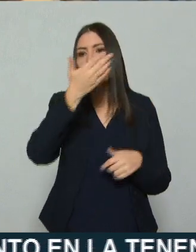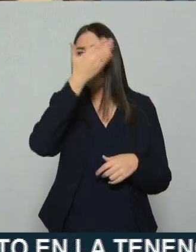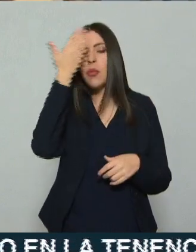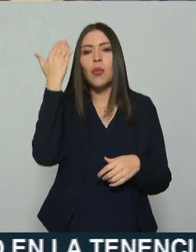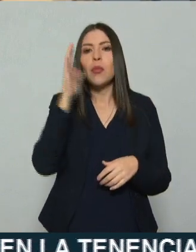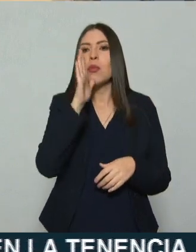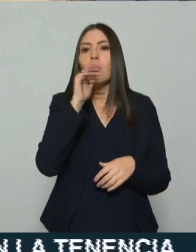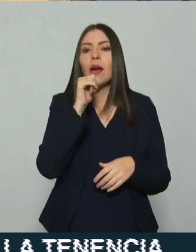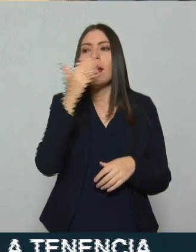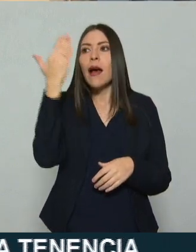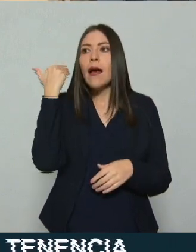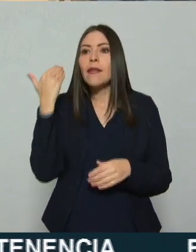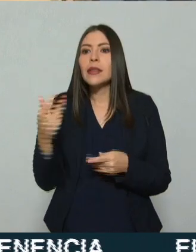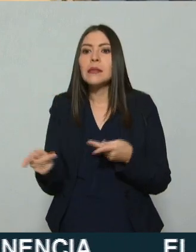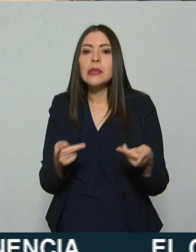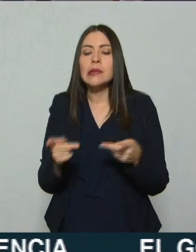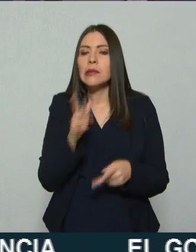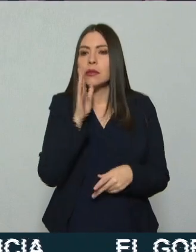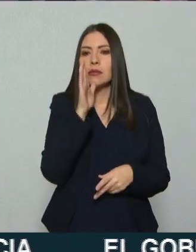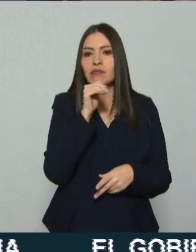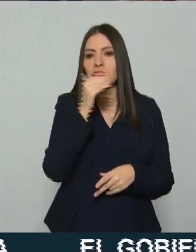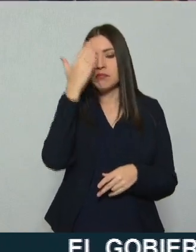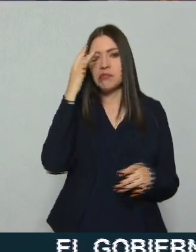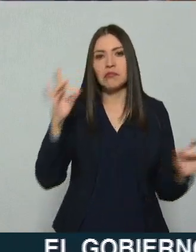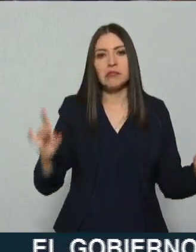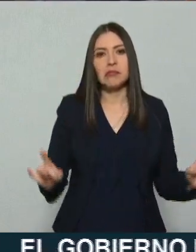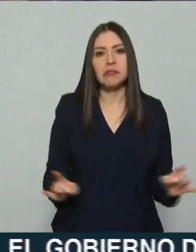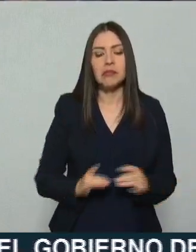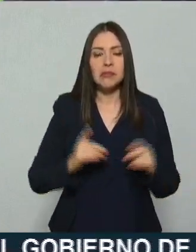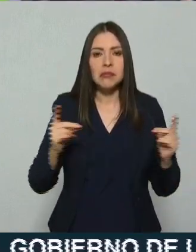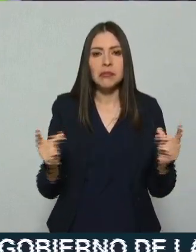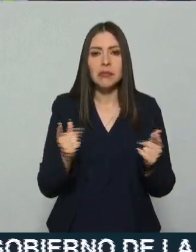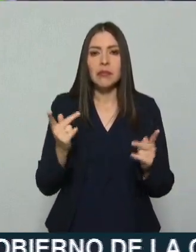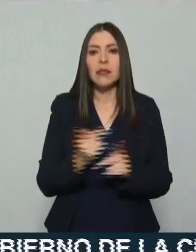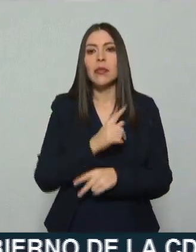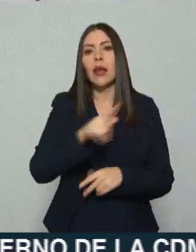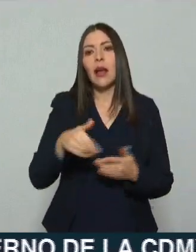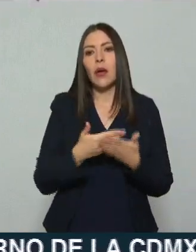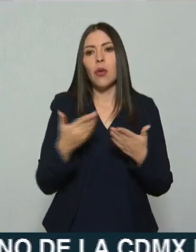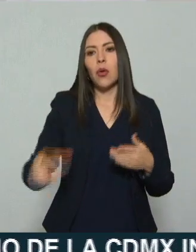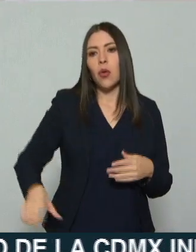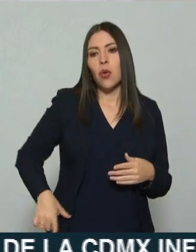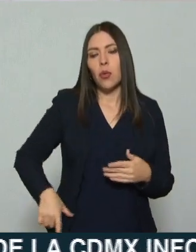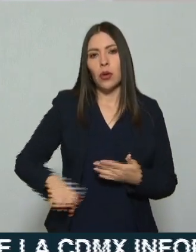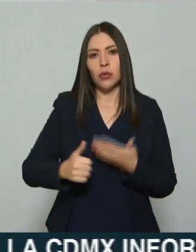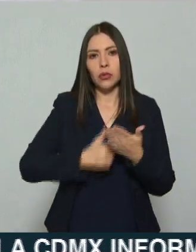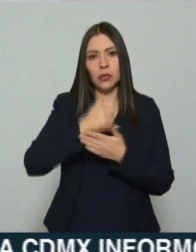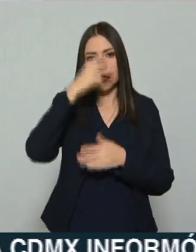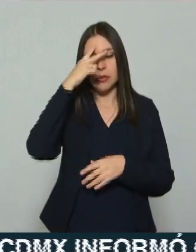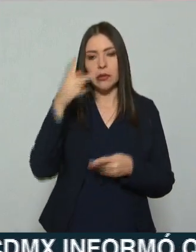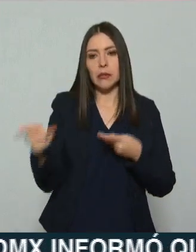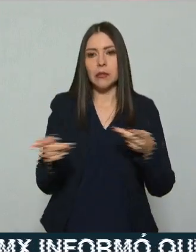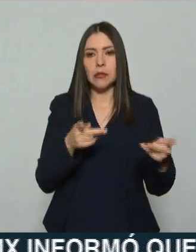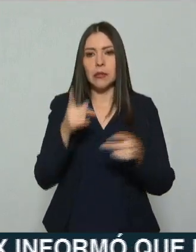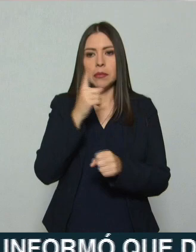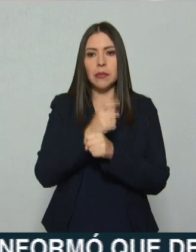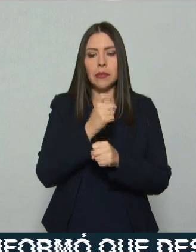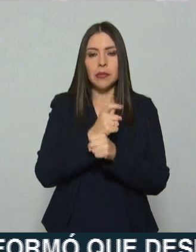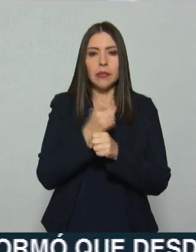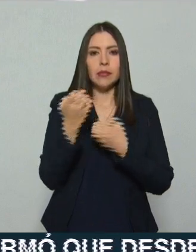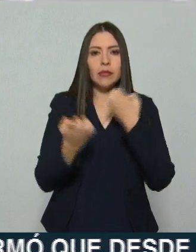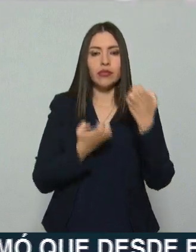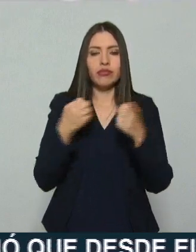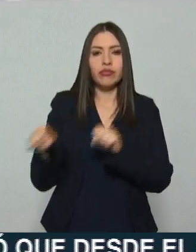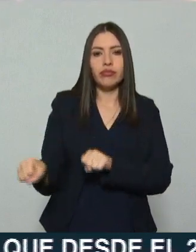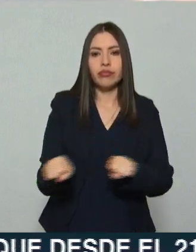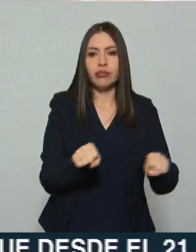la mejor herramienta para evitar desastres, por lo que el gobierno de la Ciudad de México realizará el primer macrosimulacro el día de hoy a